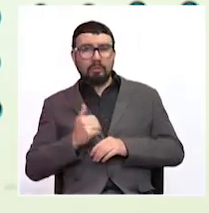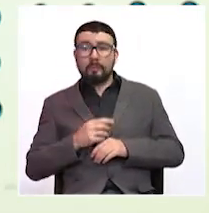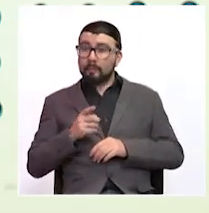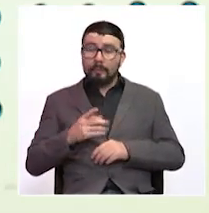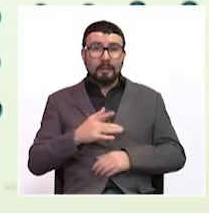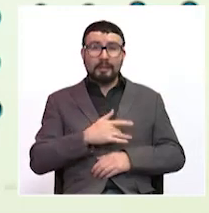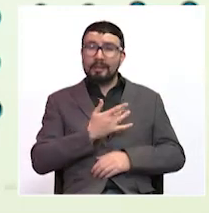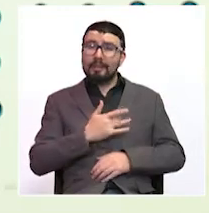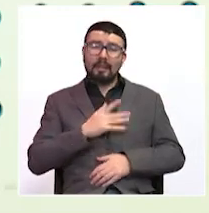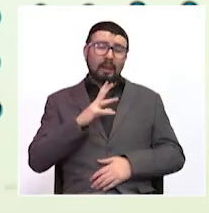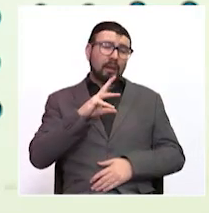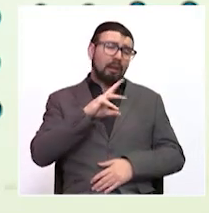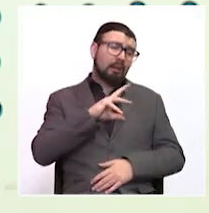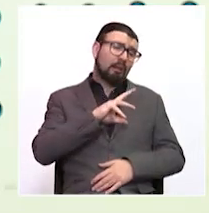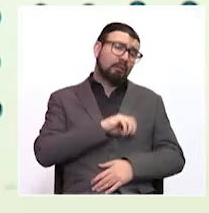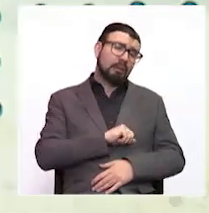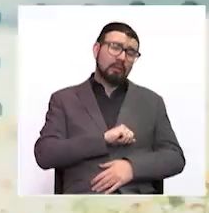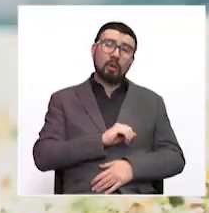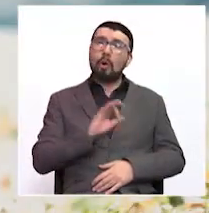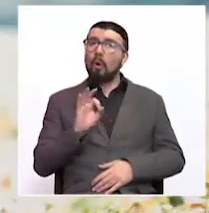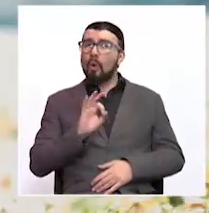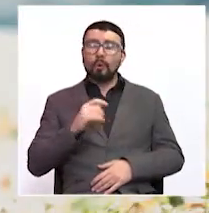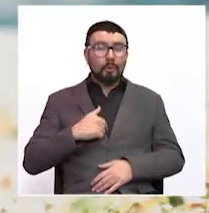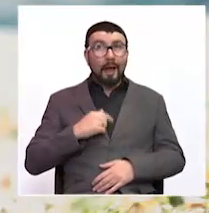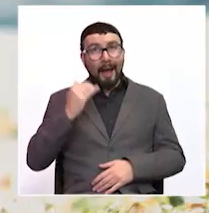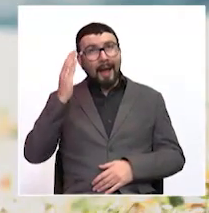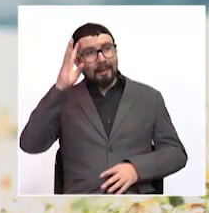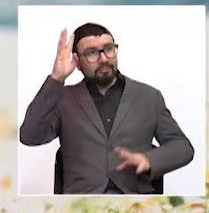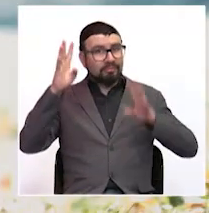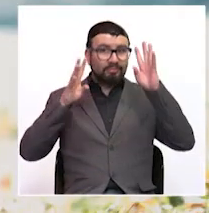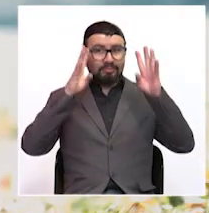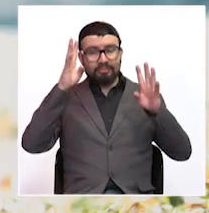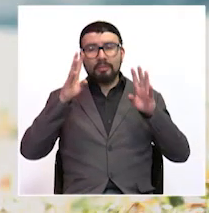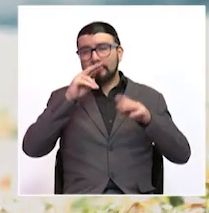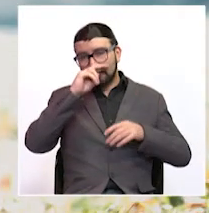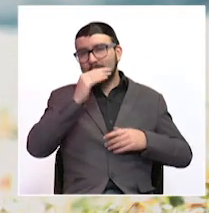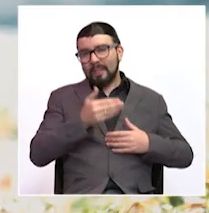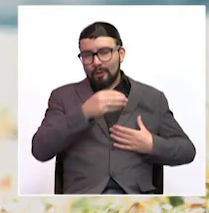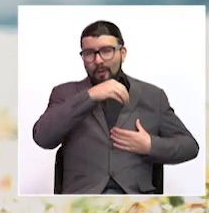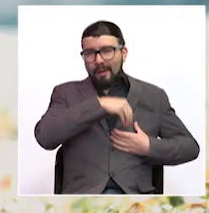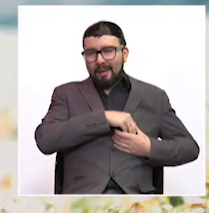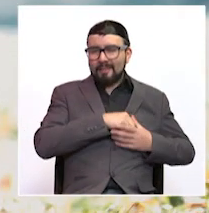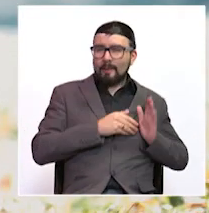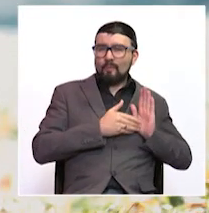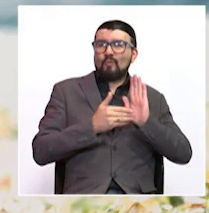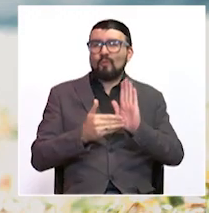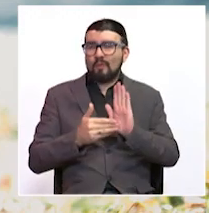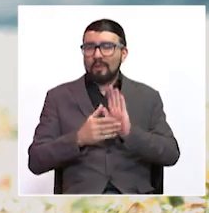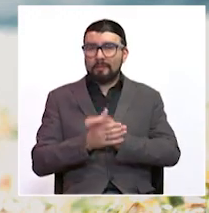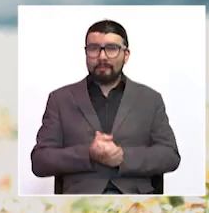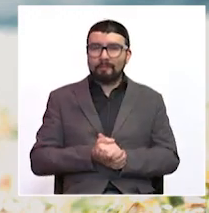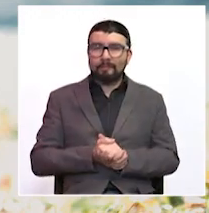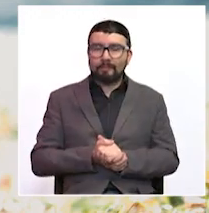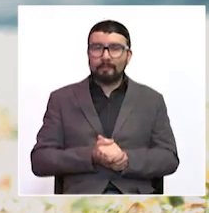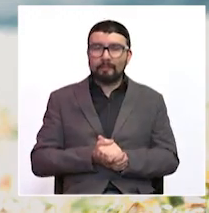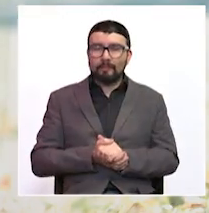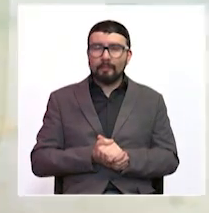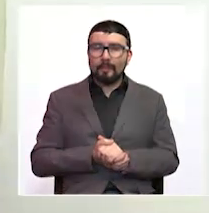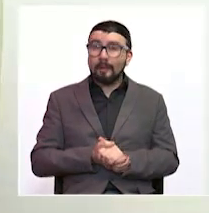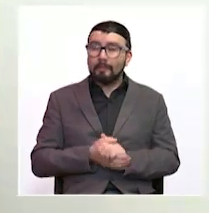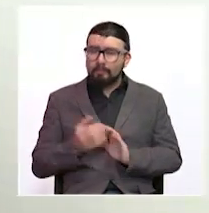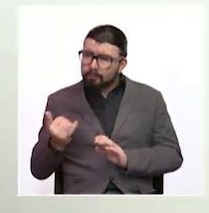terriblemente mal o estamos siendo creativos es el niño interior el que se manifiesta esto es un preámbulo